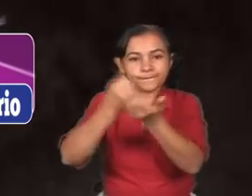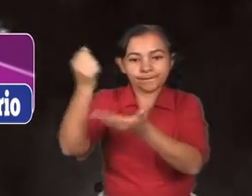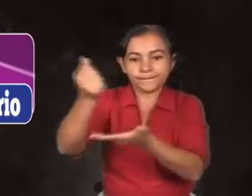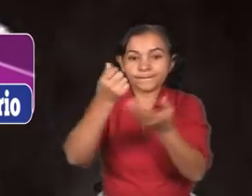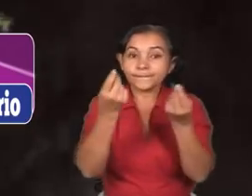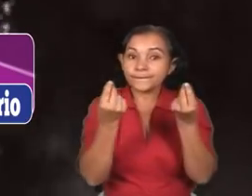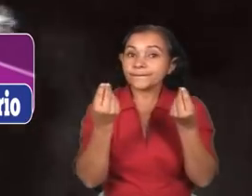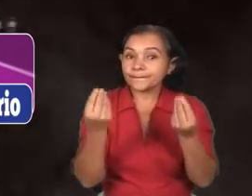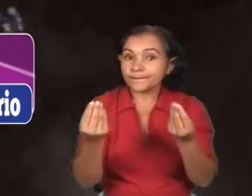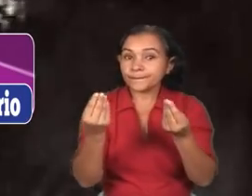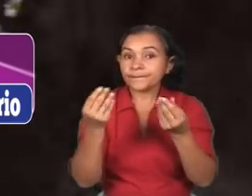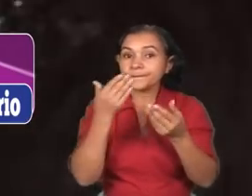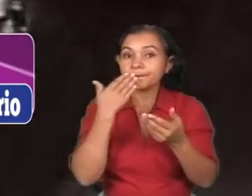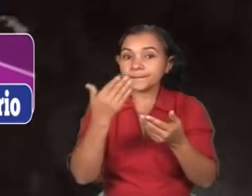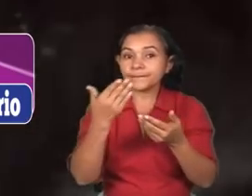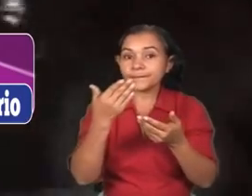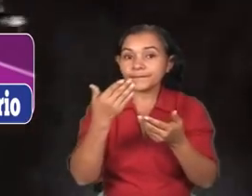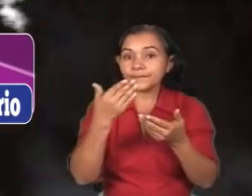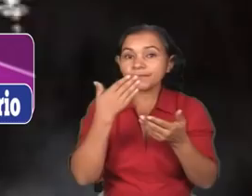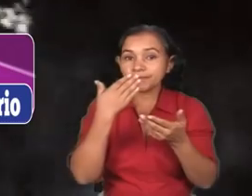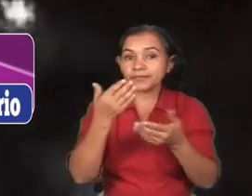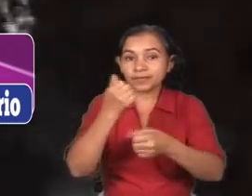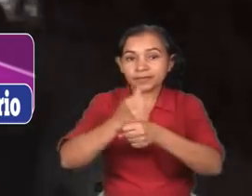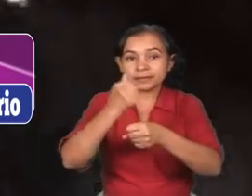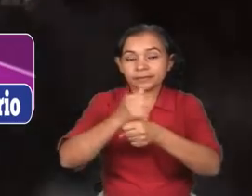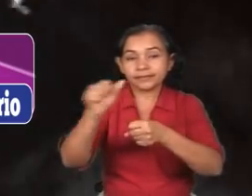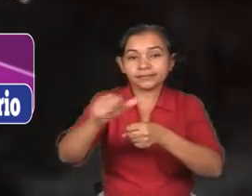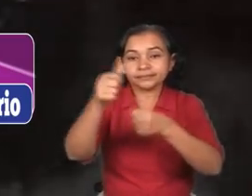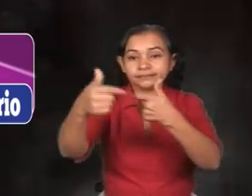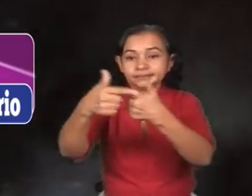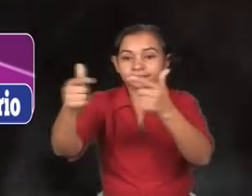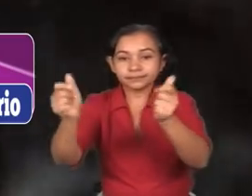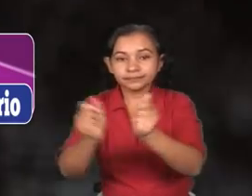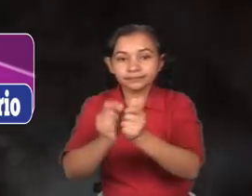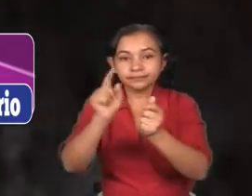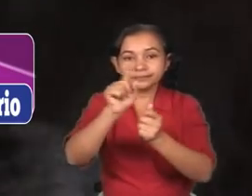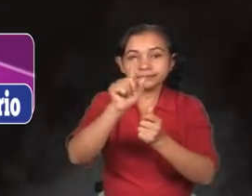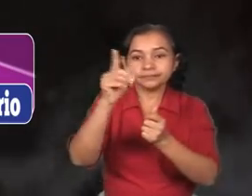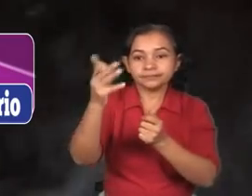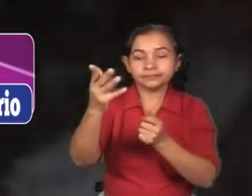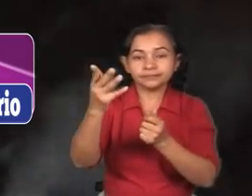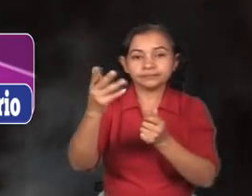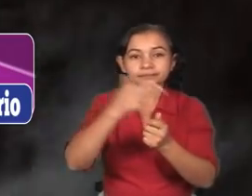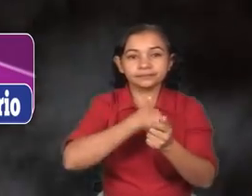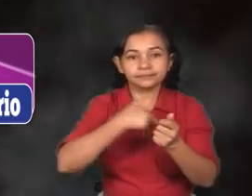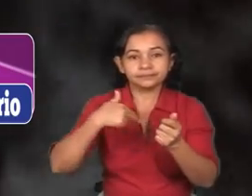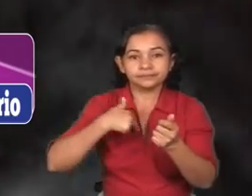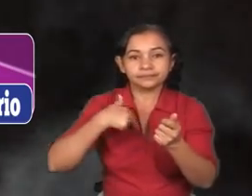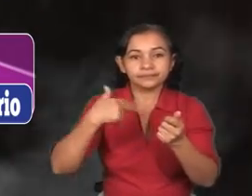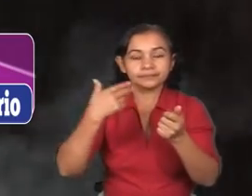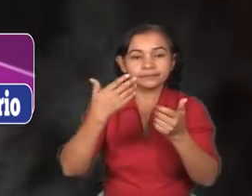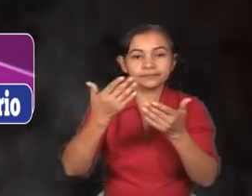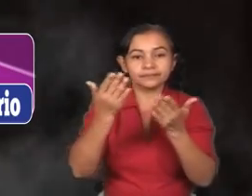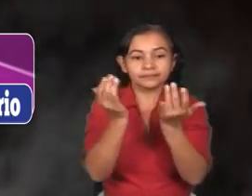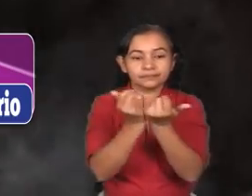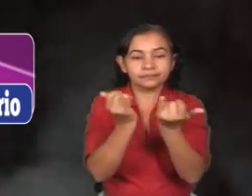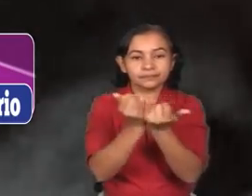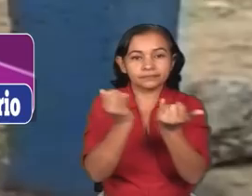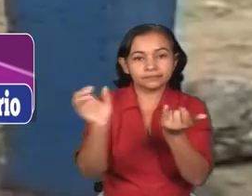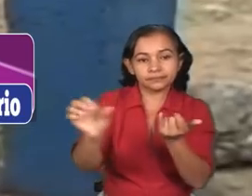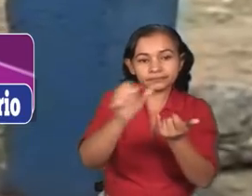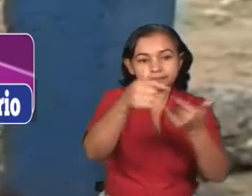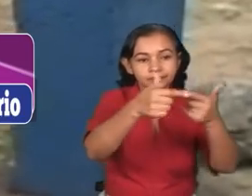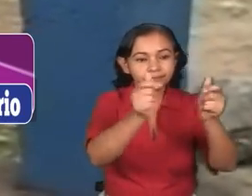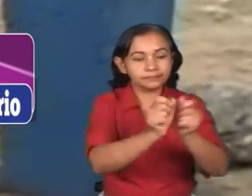muy avanzado, te podría decir yo. Estamos trabajando en otro bloque, además, de 19, para graficarlo de una forma, otro bloque